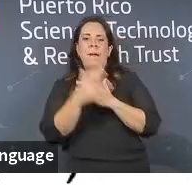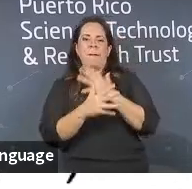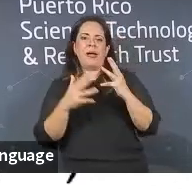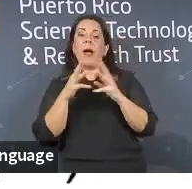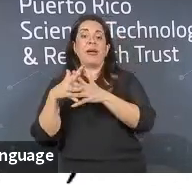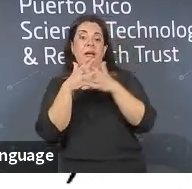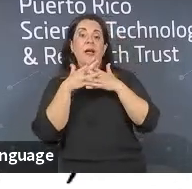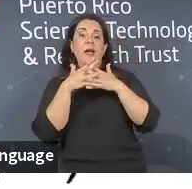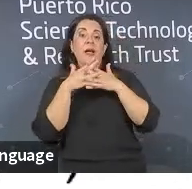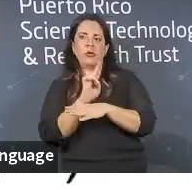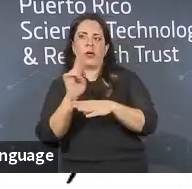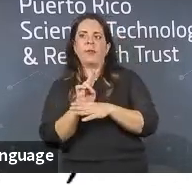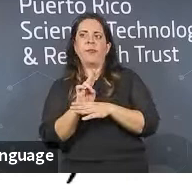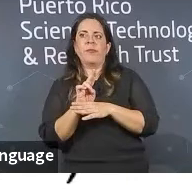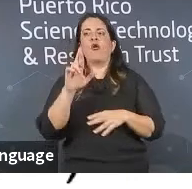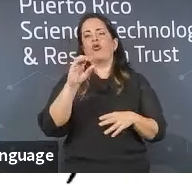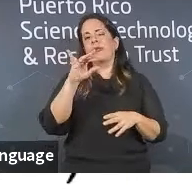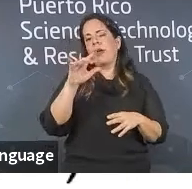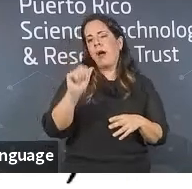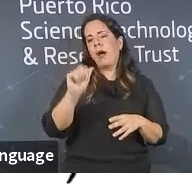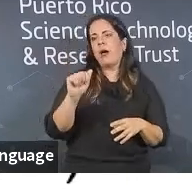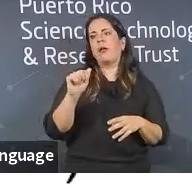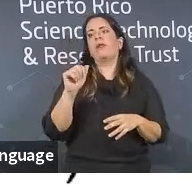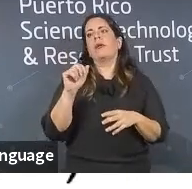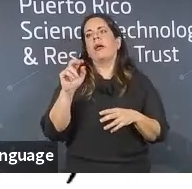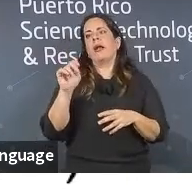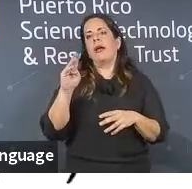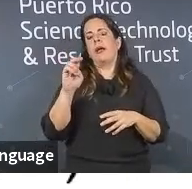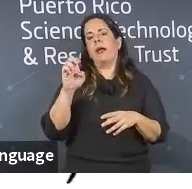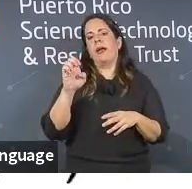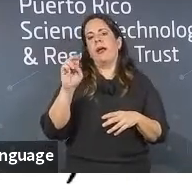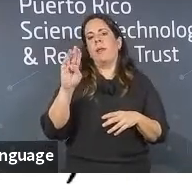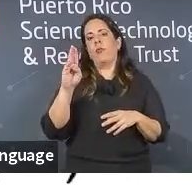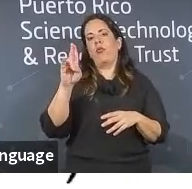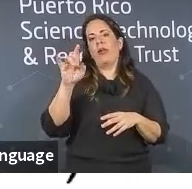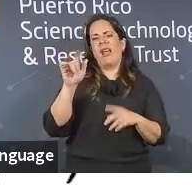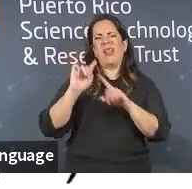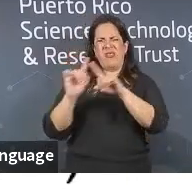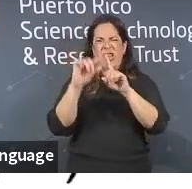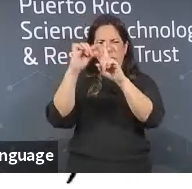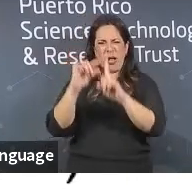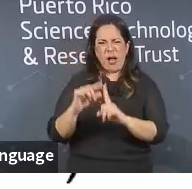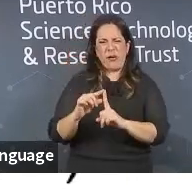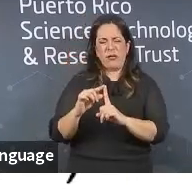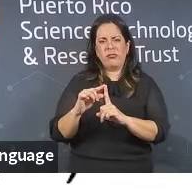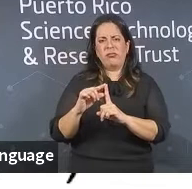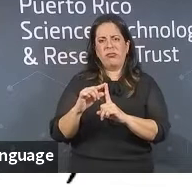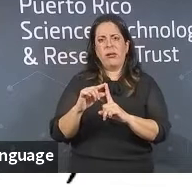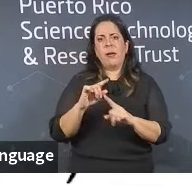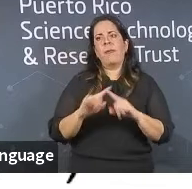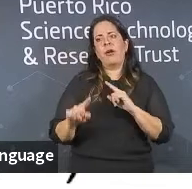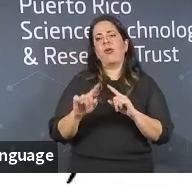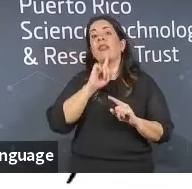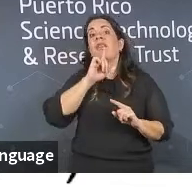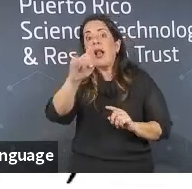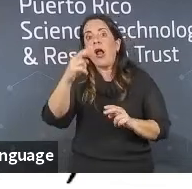asperjar, rociar, nebulizar, todas son aceptadas. Incluso en algunos países fumigar es aceptada, pero realmente es asperjación lo que